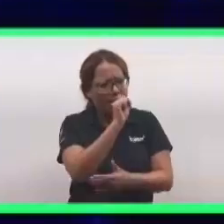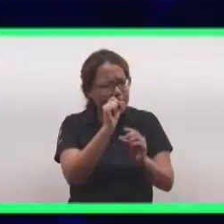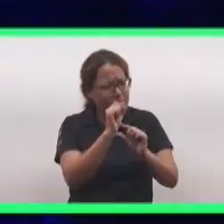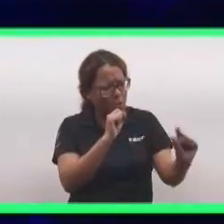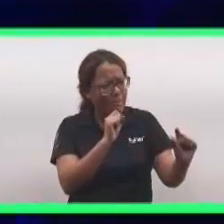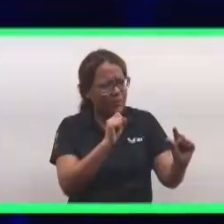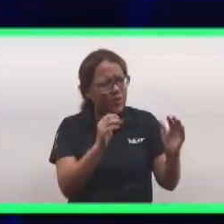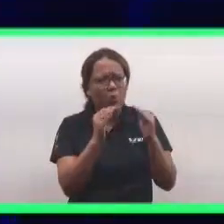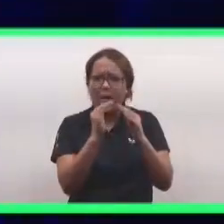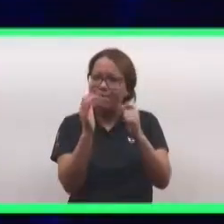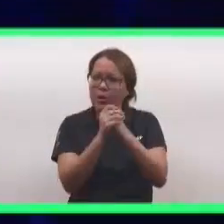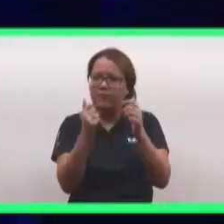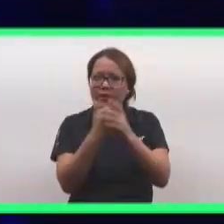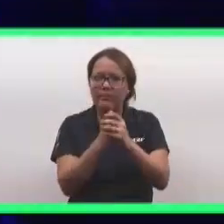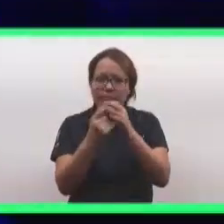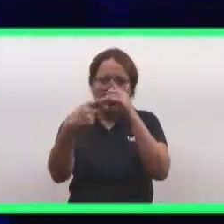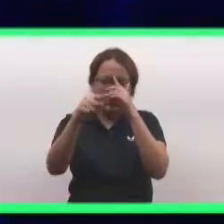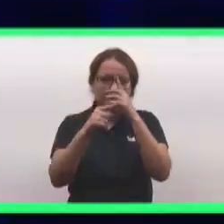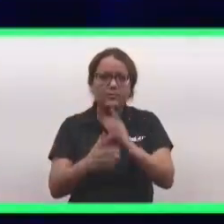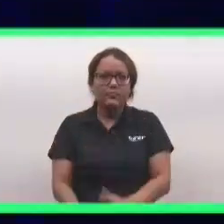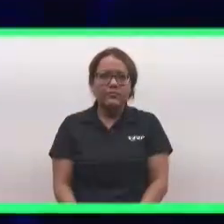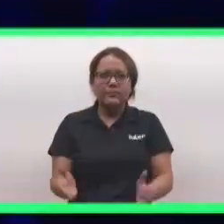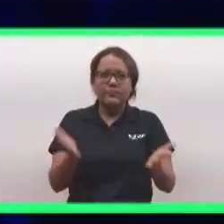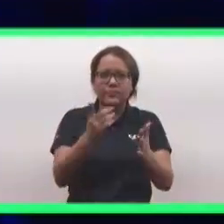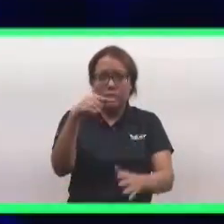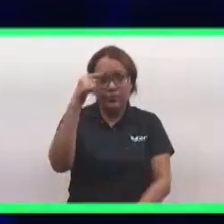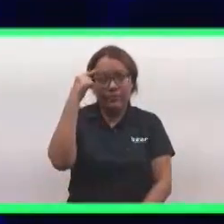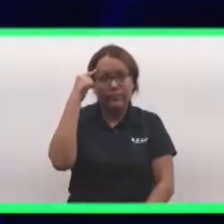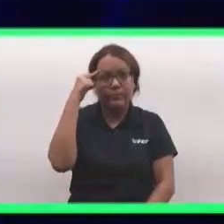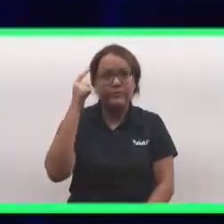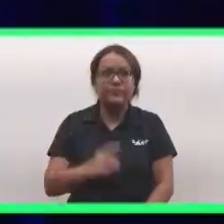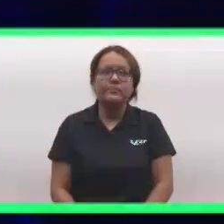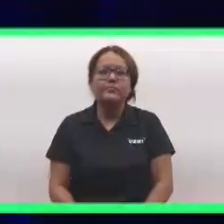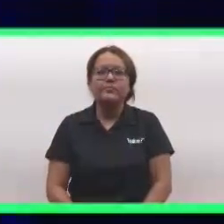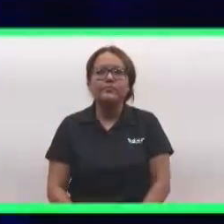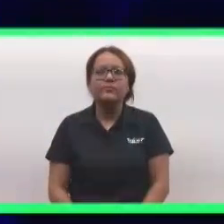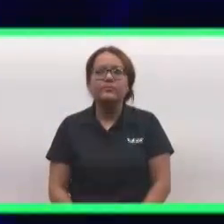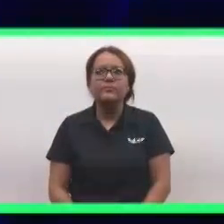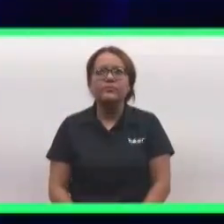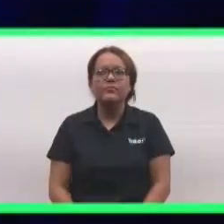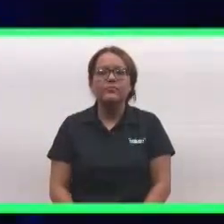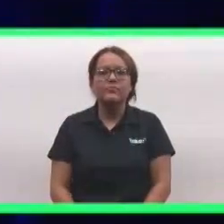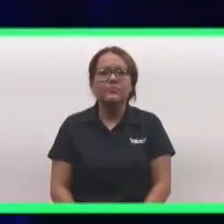su problema. A ver, haga el ejercicio. No me lo diga, solo piénselo, porque nos vamos a confesar los pecados.